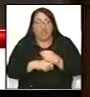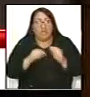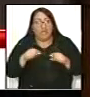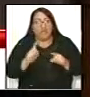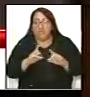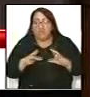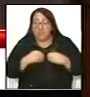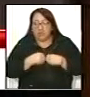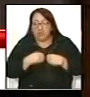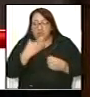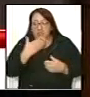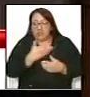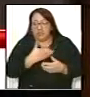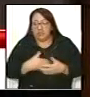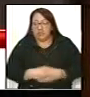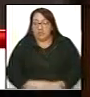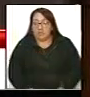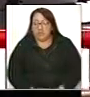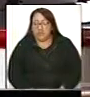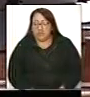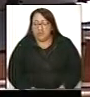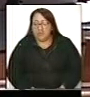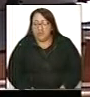es intolerable. Gracias, Presidenta.